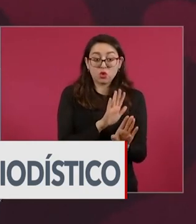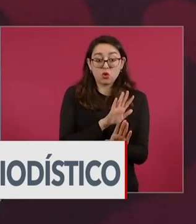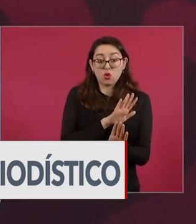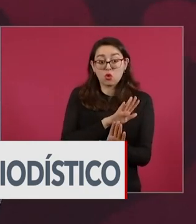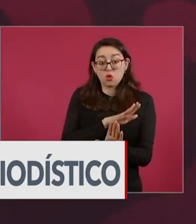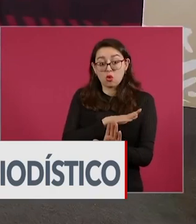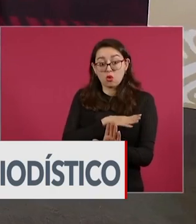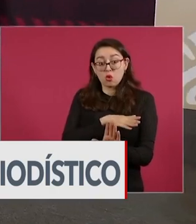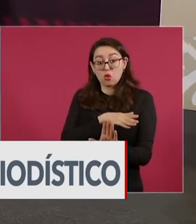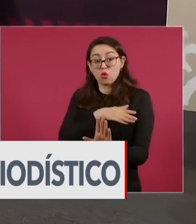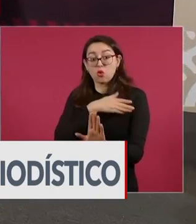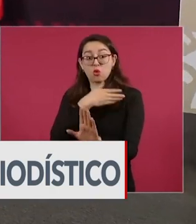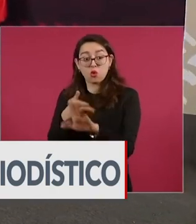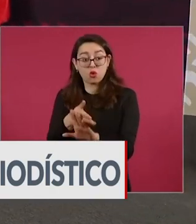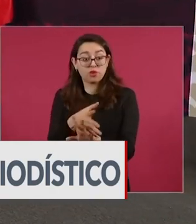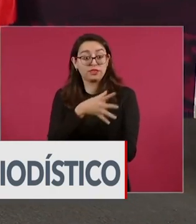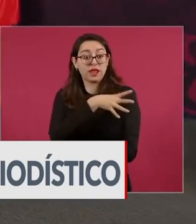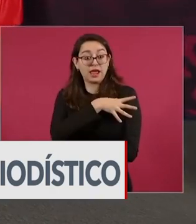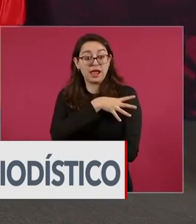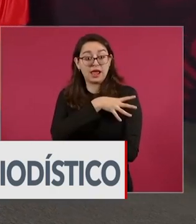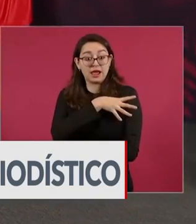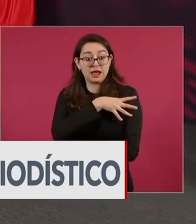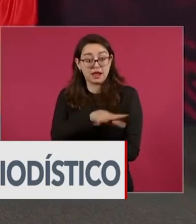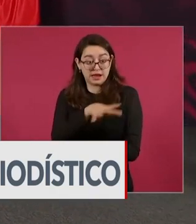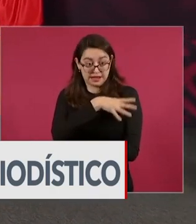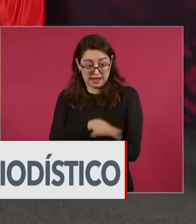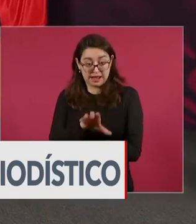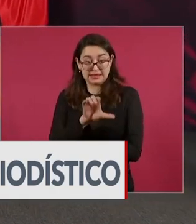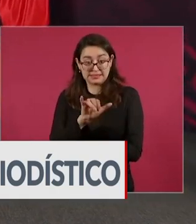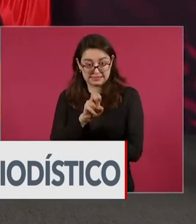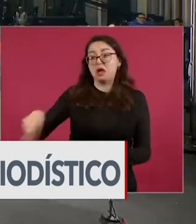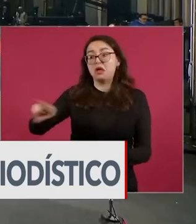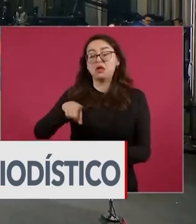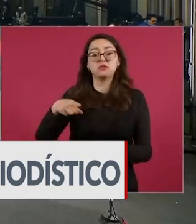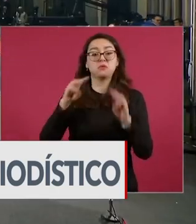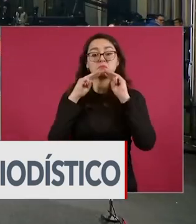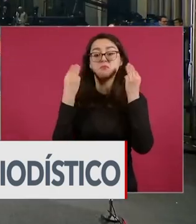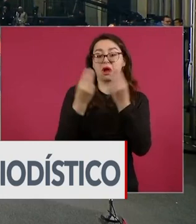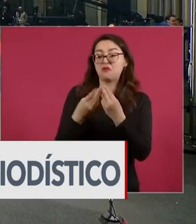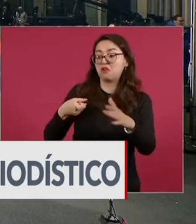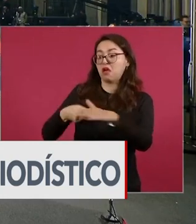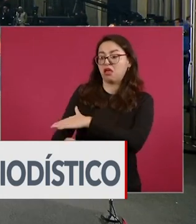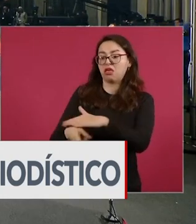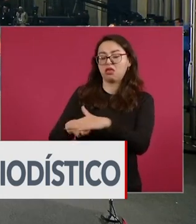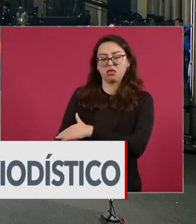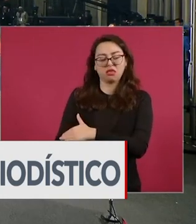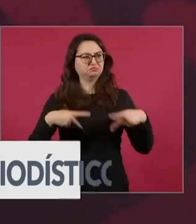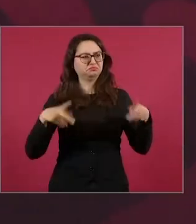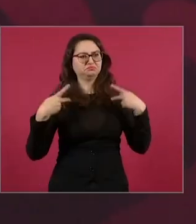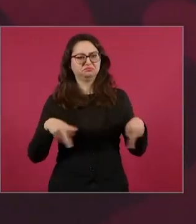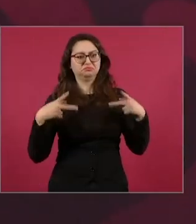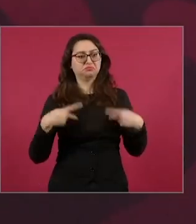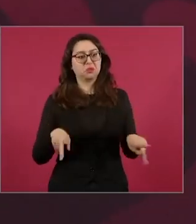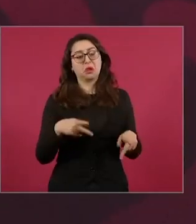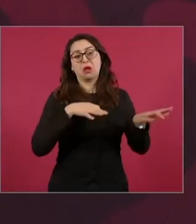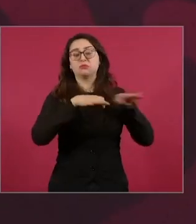vincula a aliados suyos al crimen organizado tras asumir el poder en 2018. No va a venir cualquier gente que porque es el New